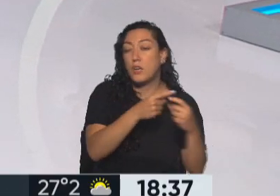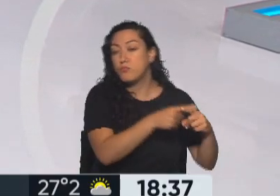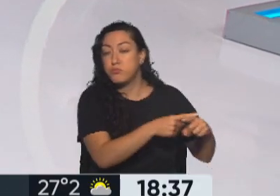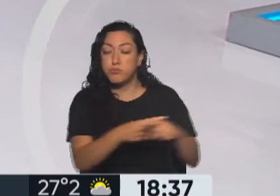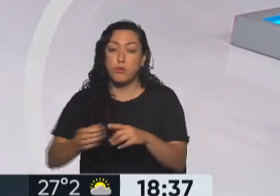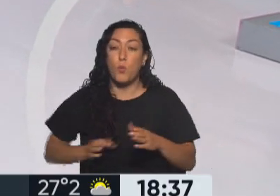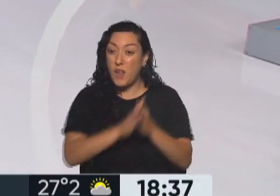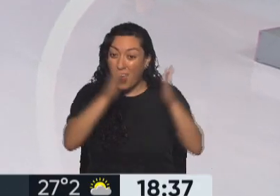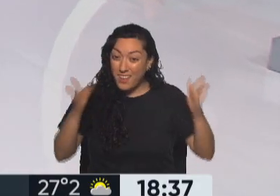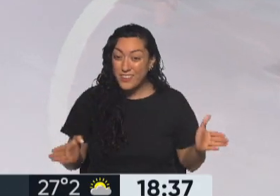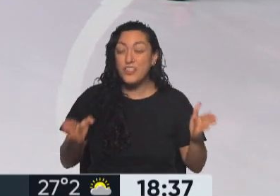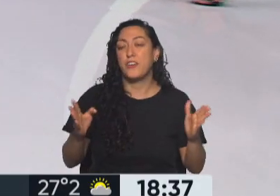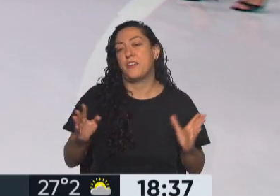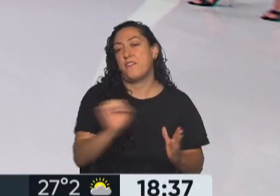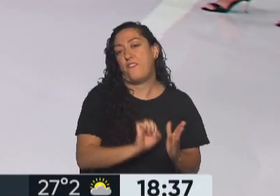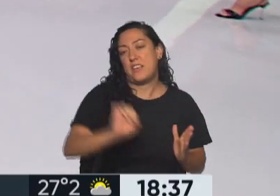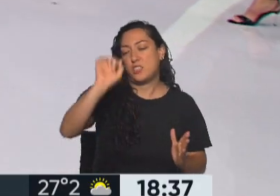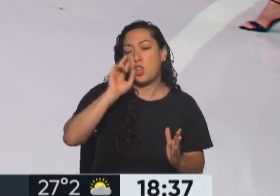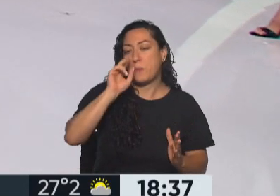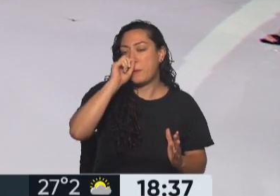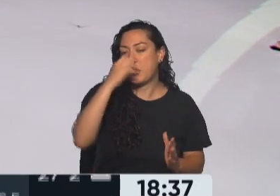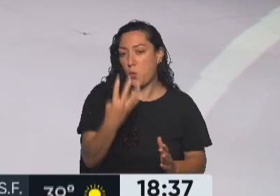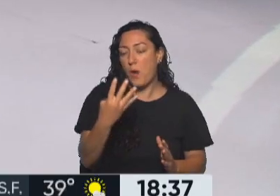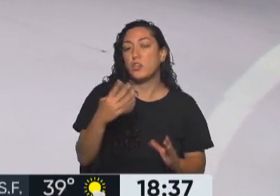de gobierno de Javier Milei. En el 2024 acumuló un